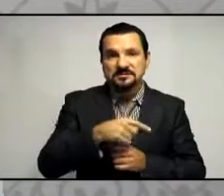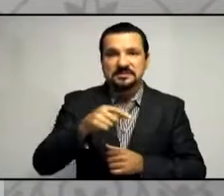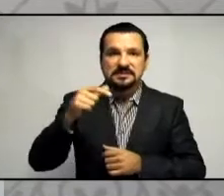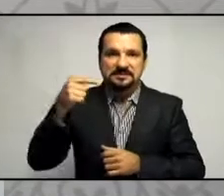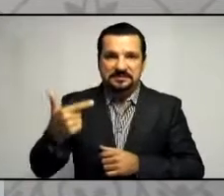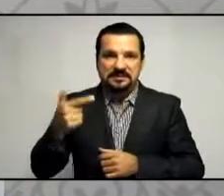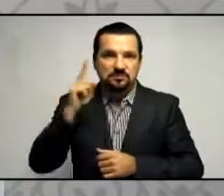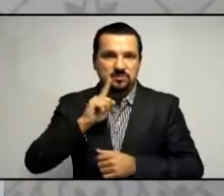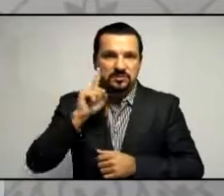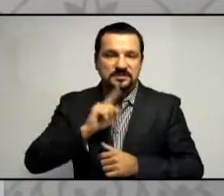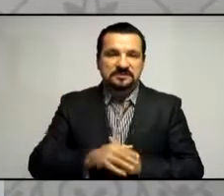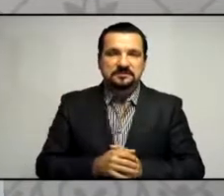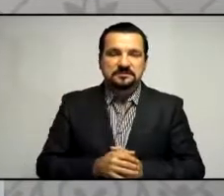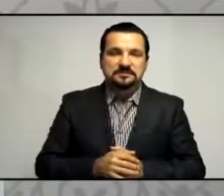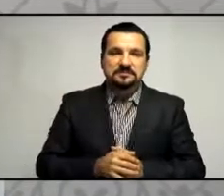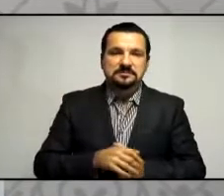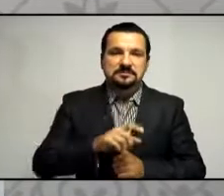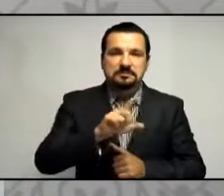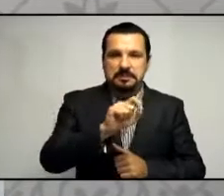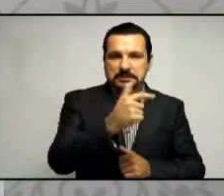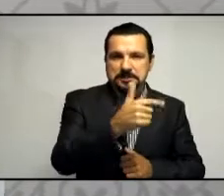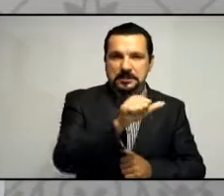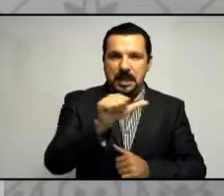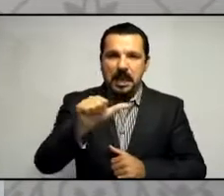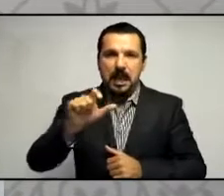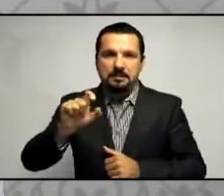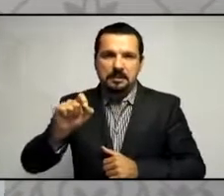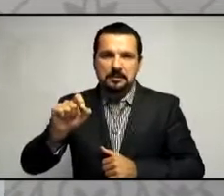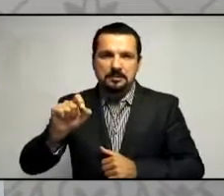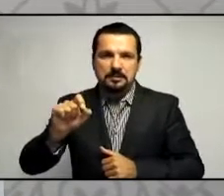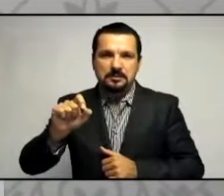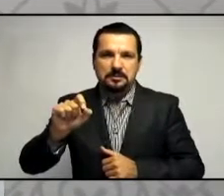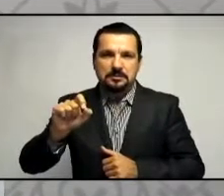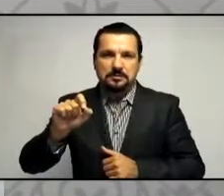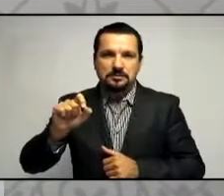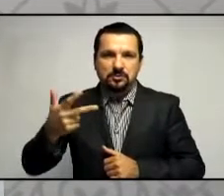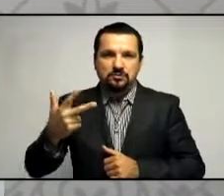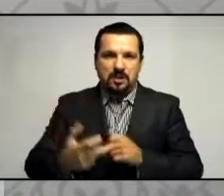7 mujeres de entre 27 y 28 años de edad.